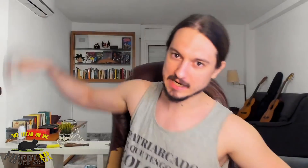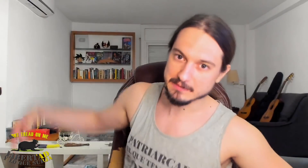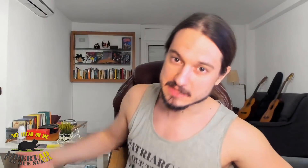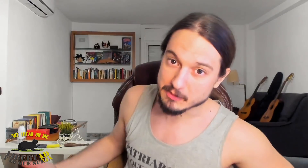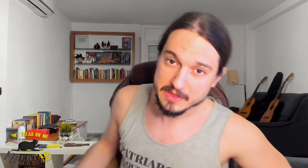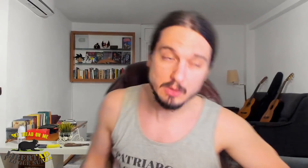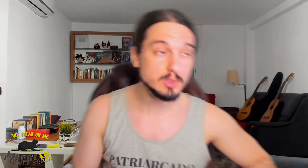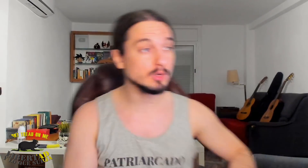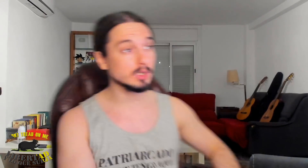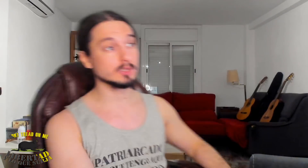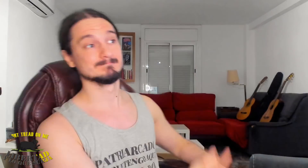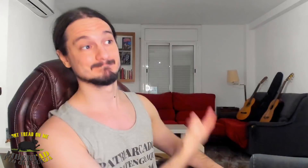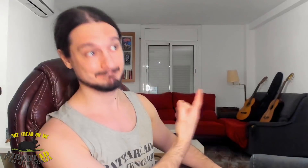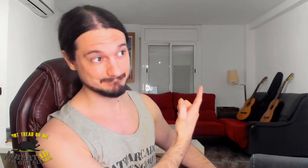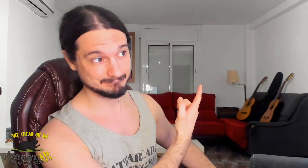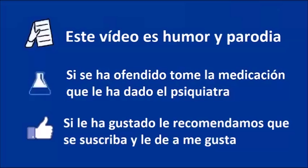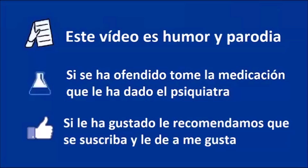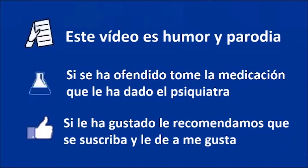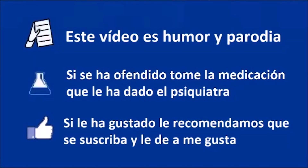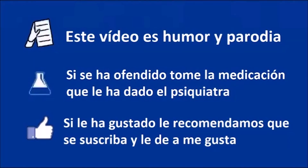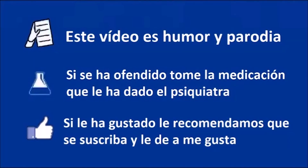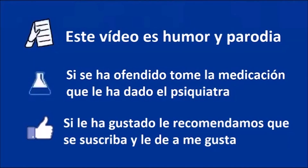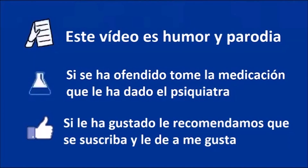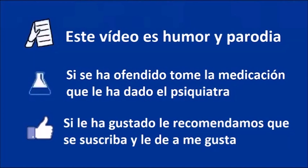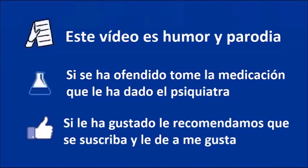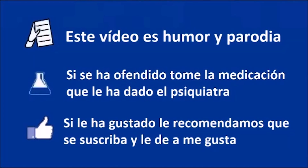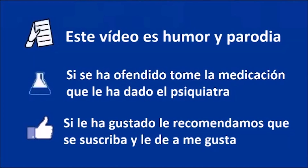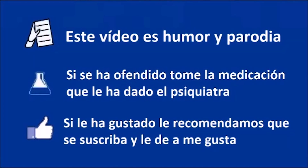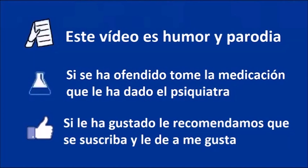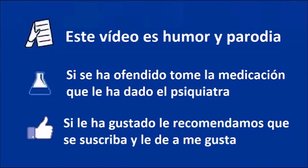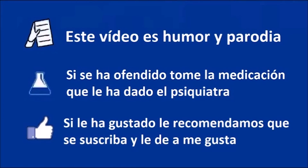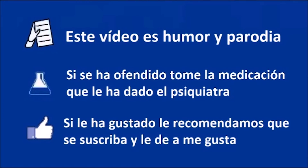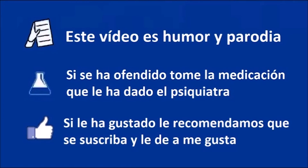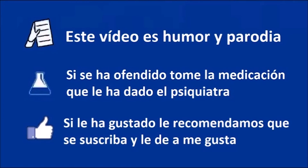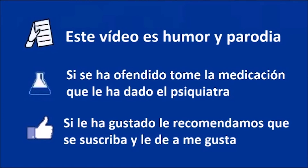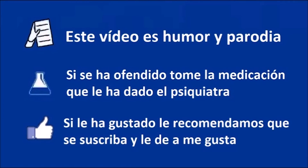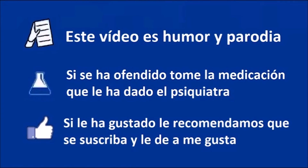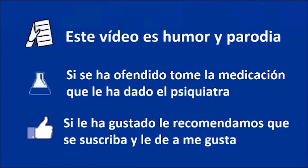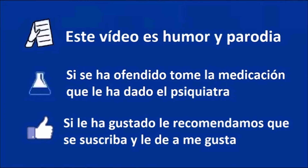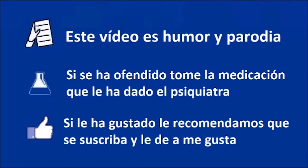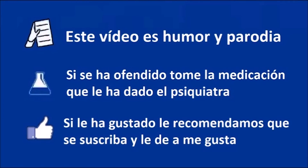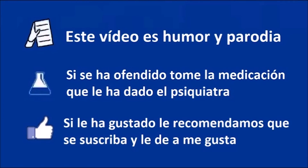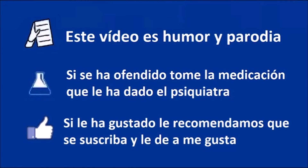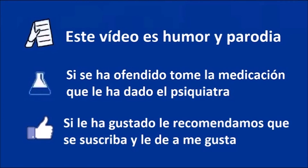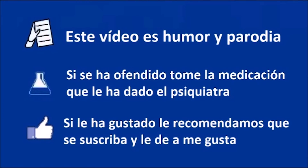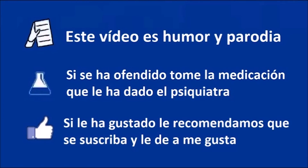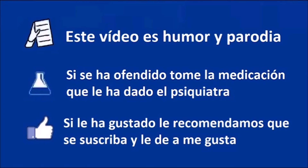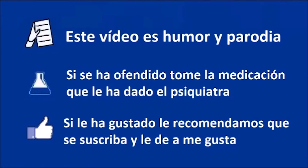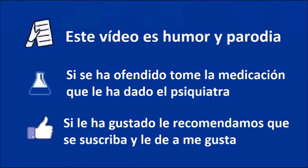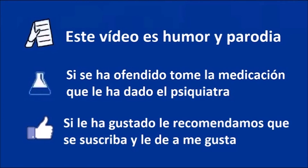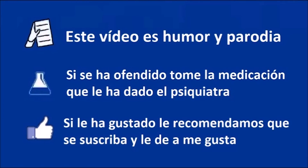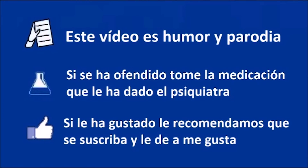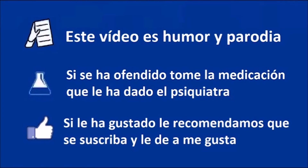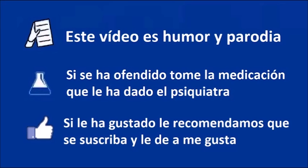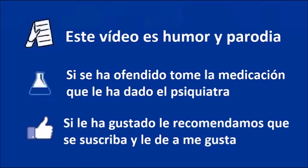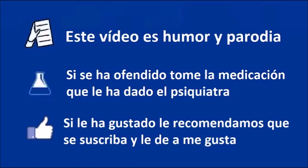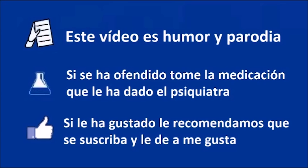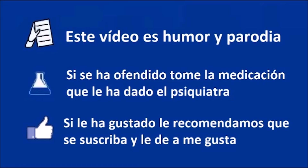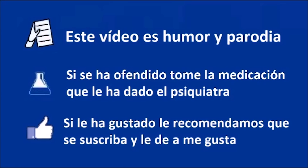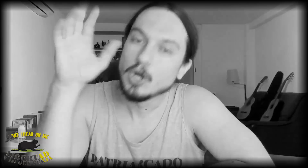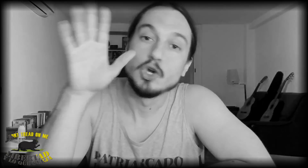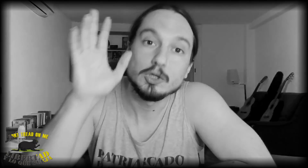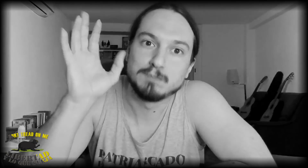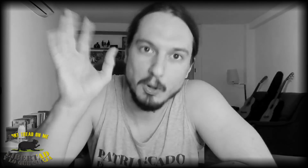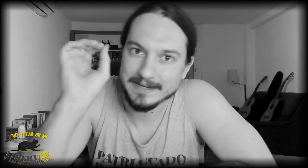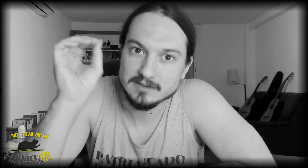veremos vídeos aquí, a ver si te convence alguno y luego... Este vídeo es humor y parodia. Si le ha ofendido, tome la medicación que le ha dado el psiquiatra. Si le ha gustado, le recomendamos que se suscriba y le dé me